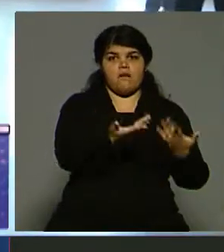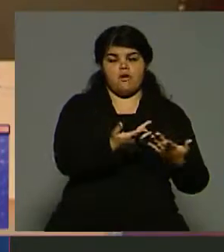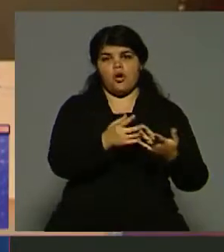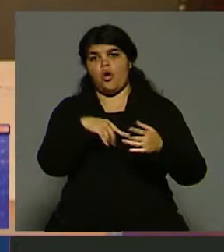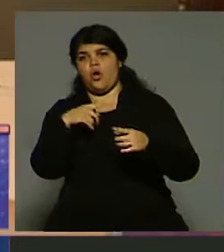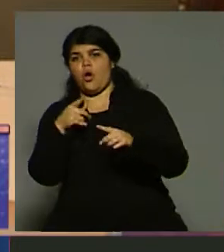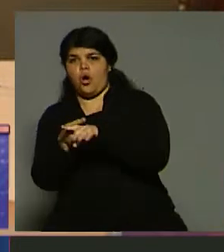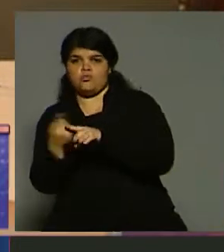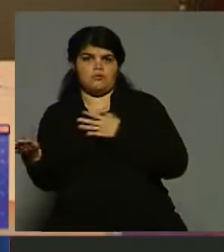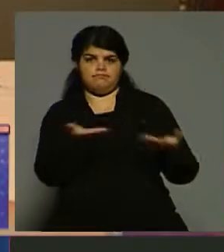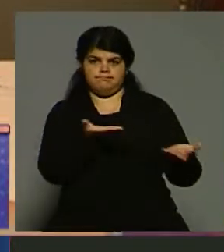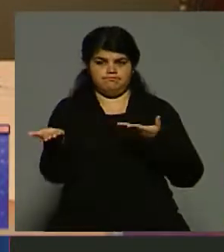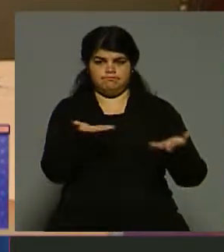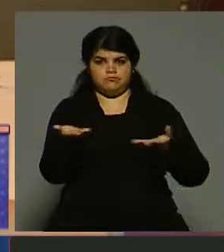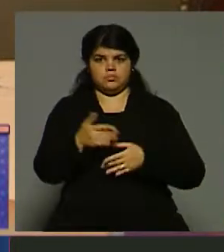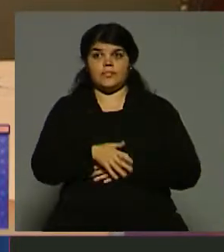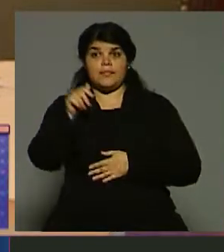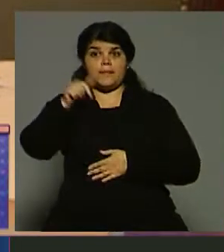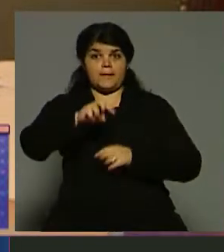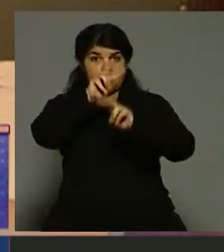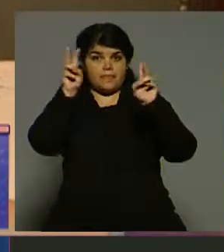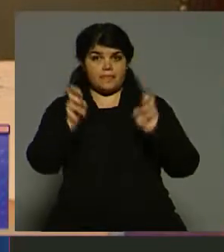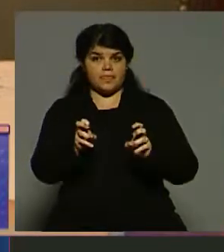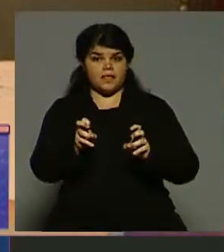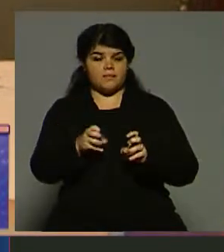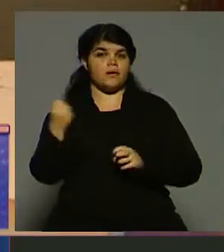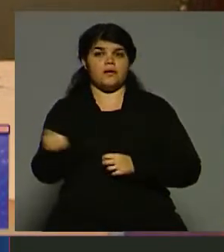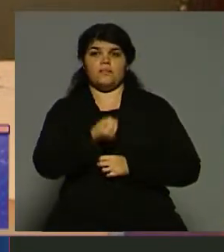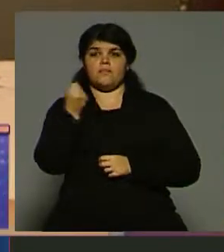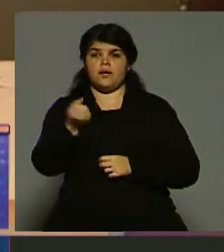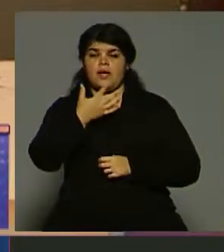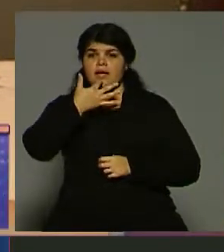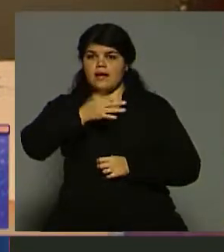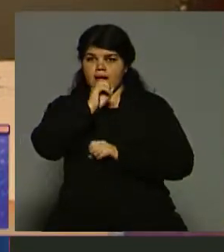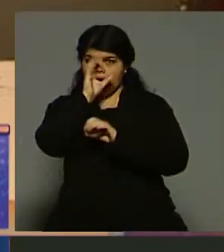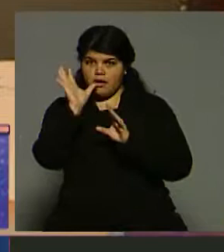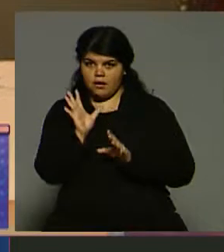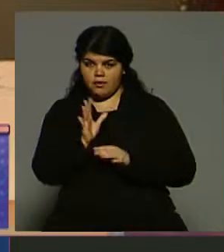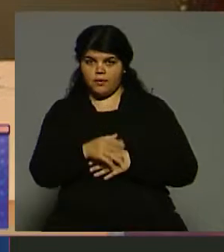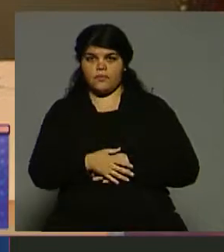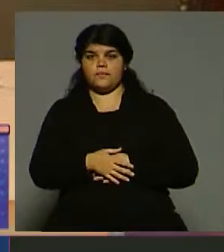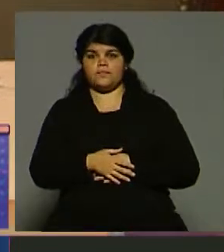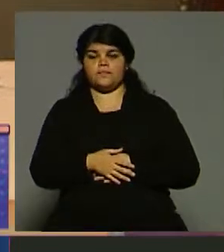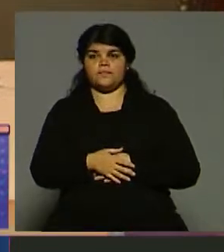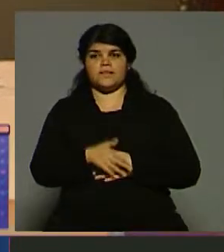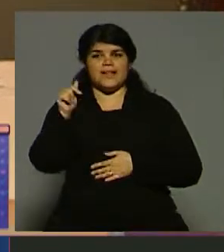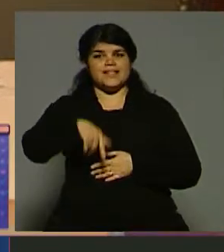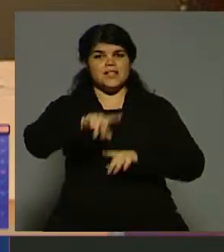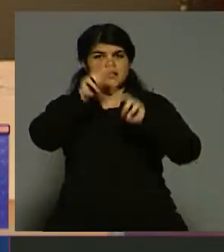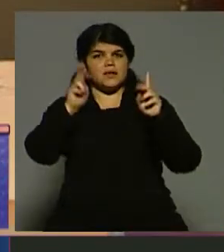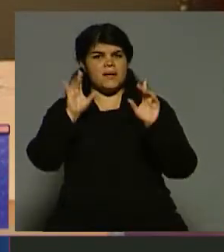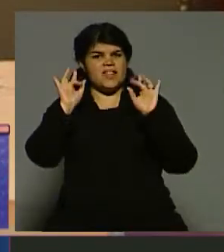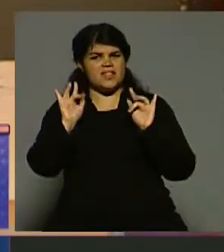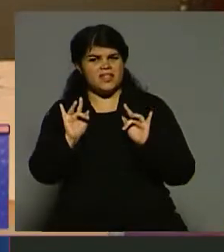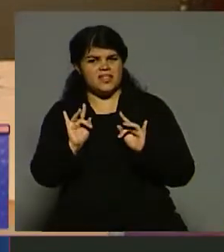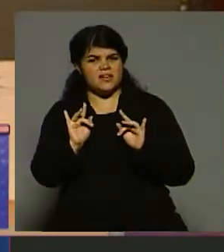Porque esto es un tema de conciencia. Entonces, al ser un tema tan delicado,